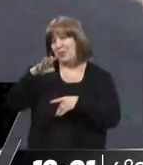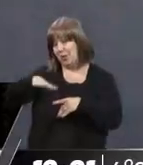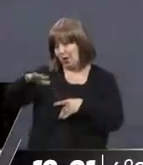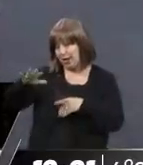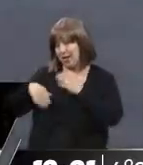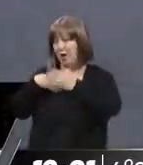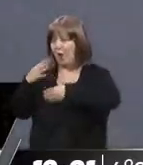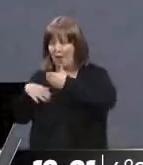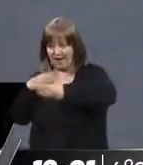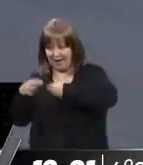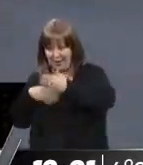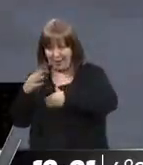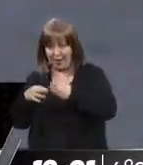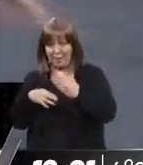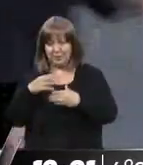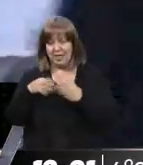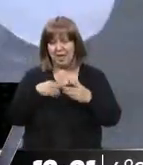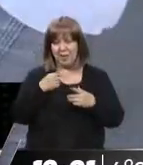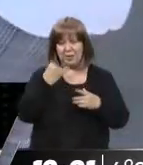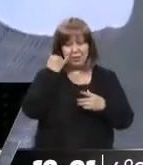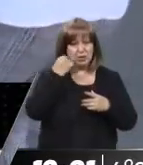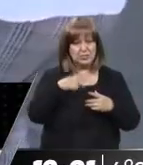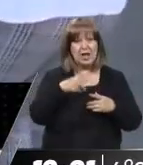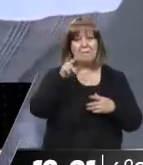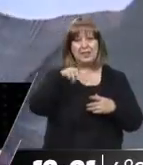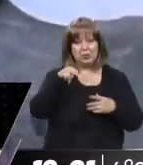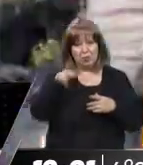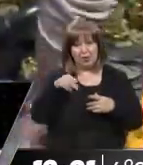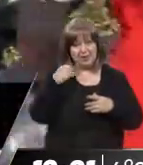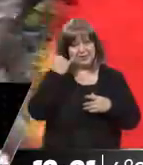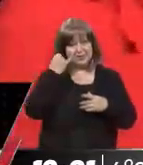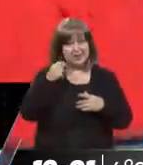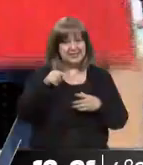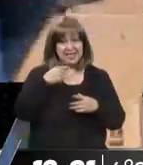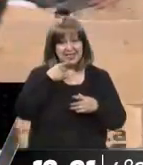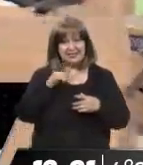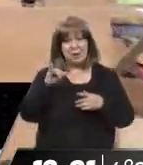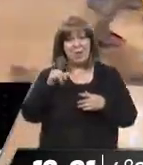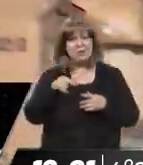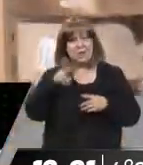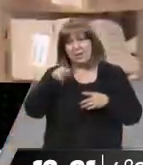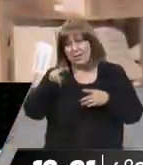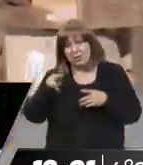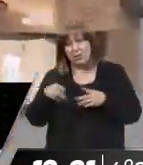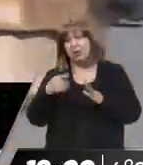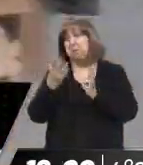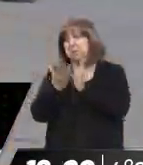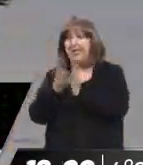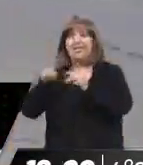primeramente era una entidad donde se iba a jugar, a entretener, a pintar, intentando darle dignidad a las actividades. Y a